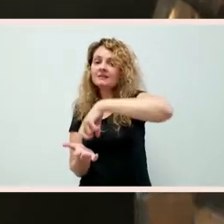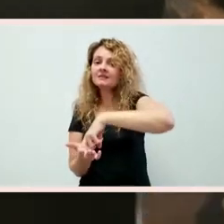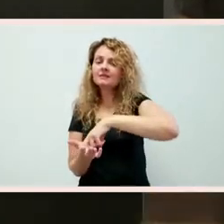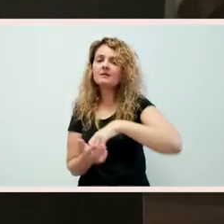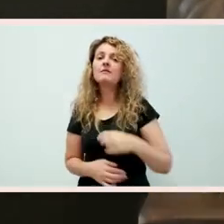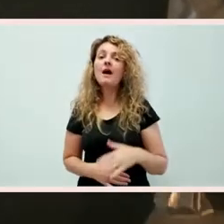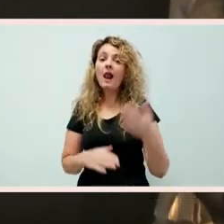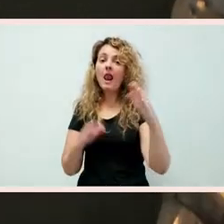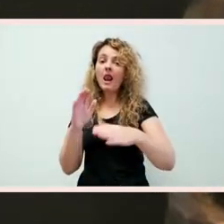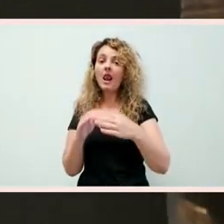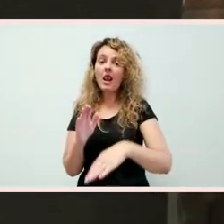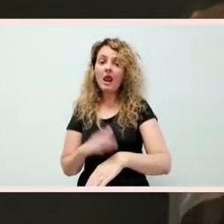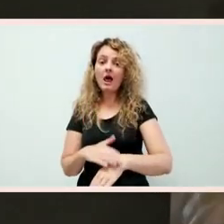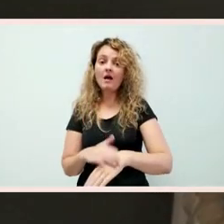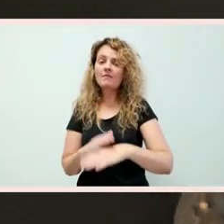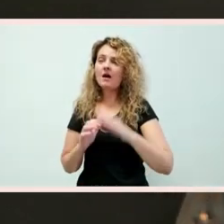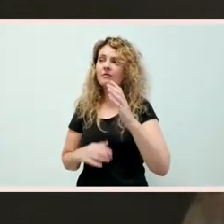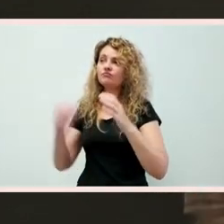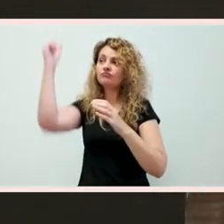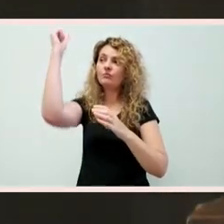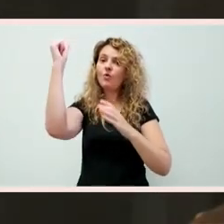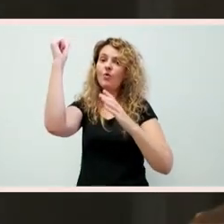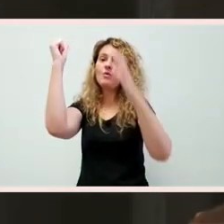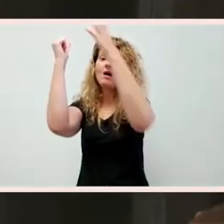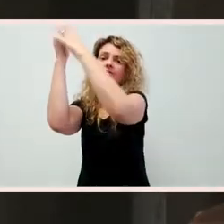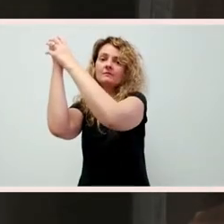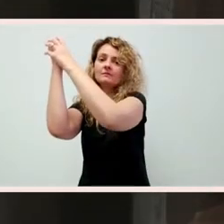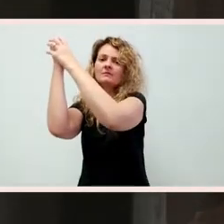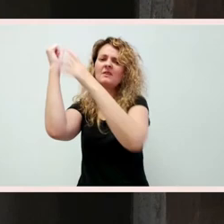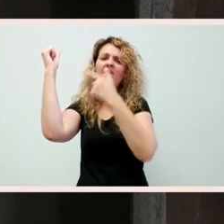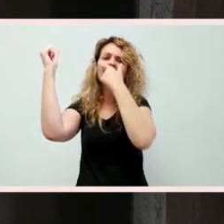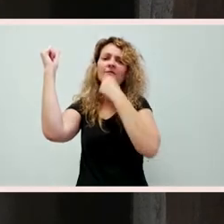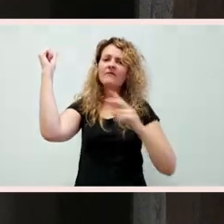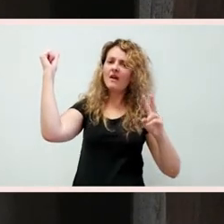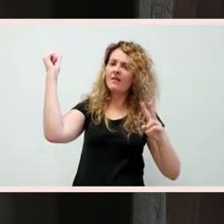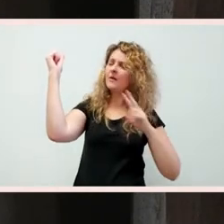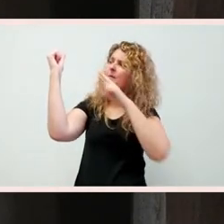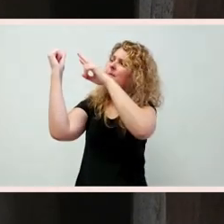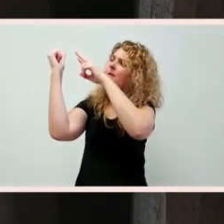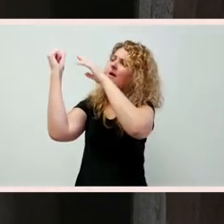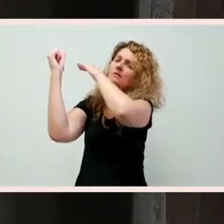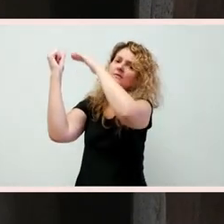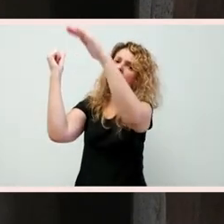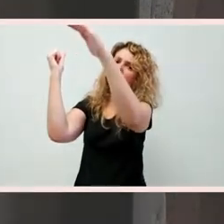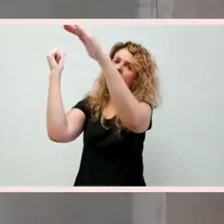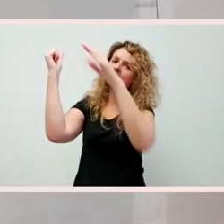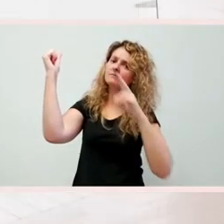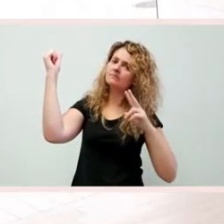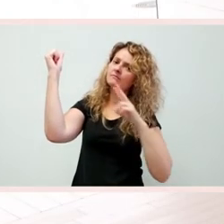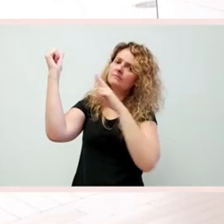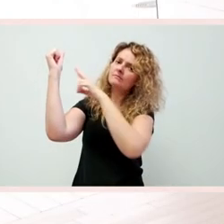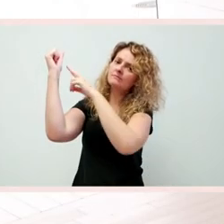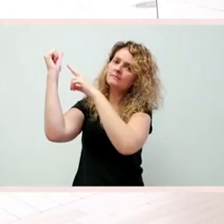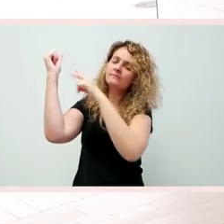levanta a súa man dereita e a coloca nesta columna. A nosa mirada diríxese ao vértice superior desta escultura. Esta